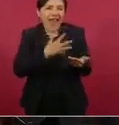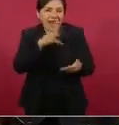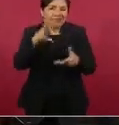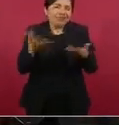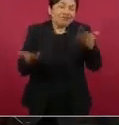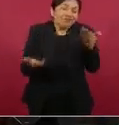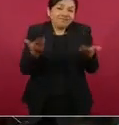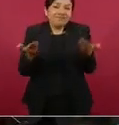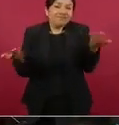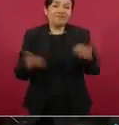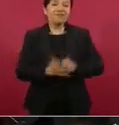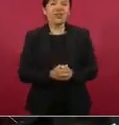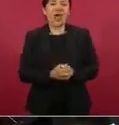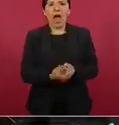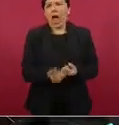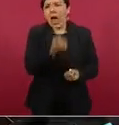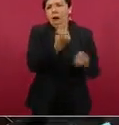que